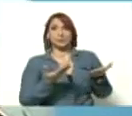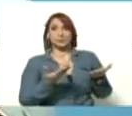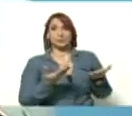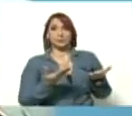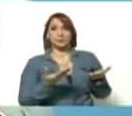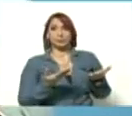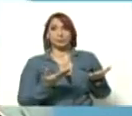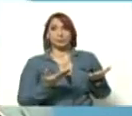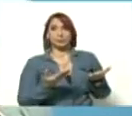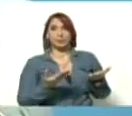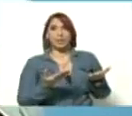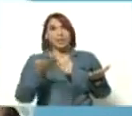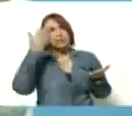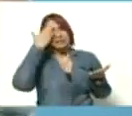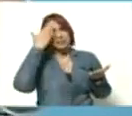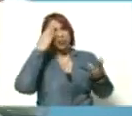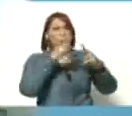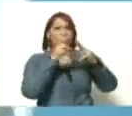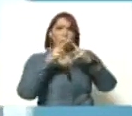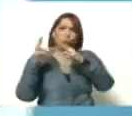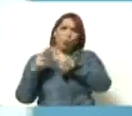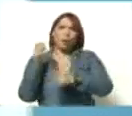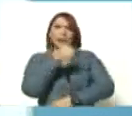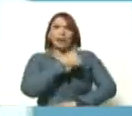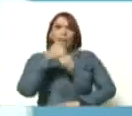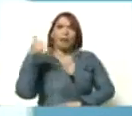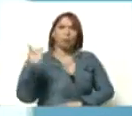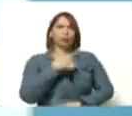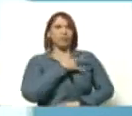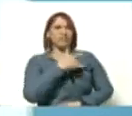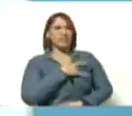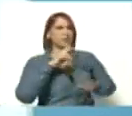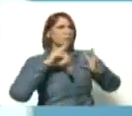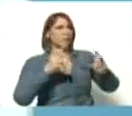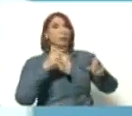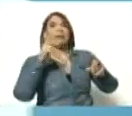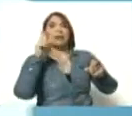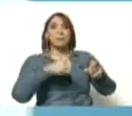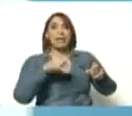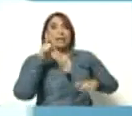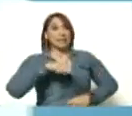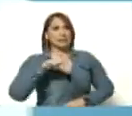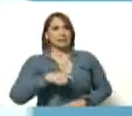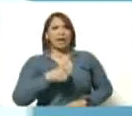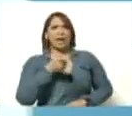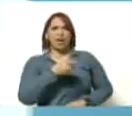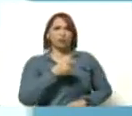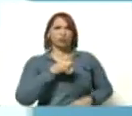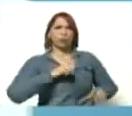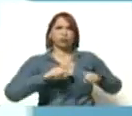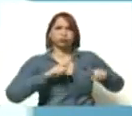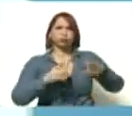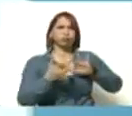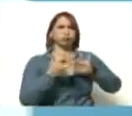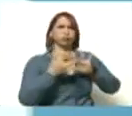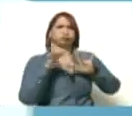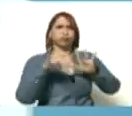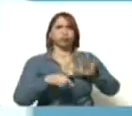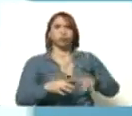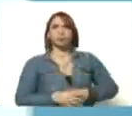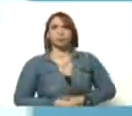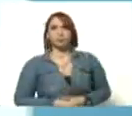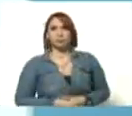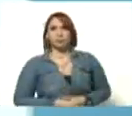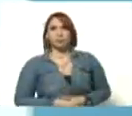a conocer cada una de las carreras y además la necesidad, porque esto está siendo coordinado a través también